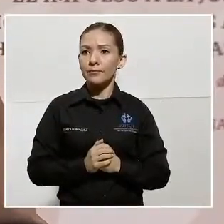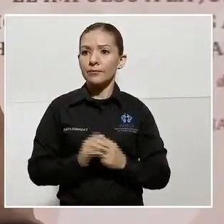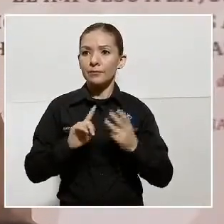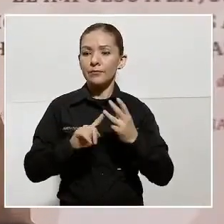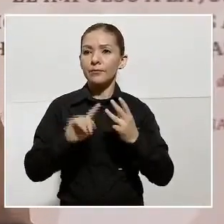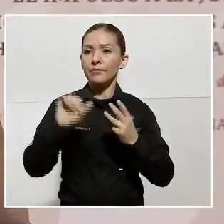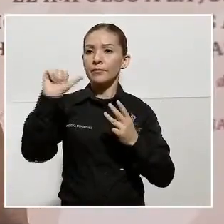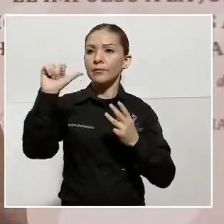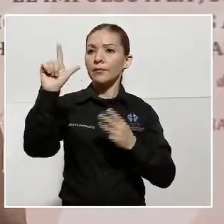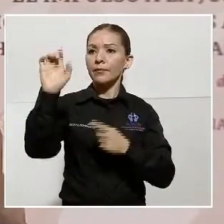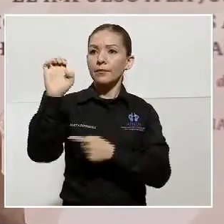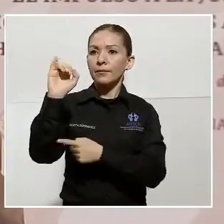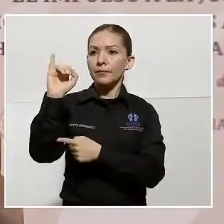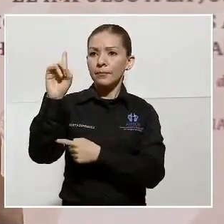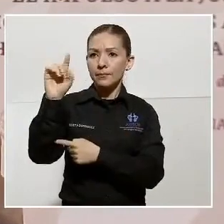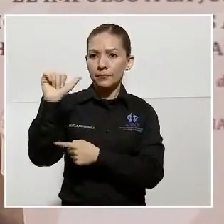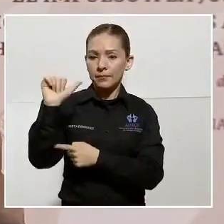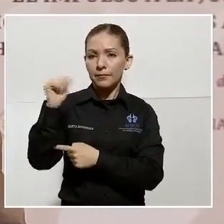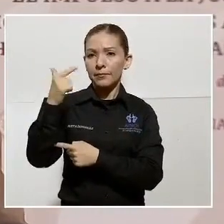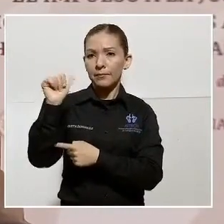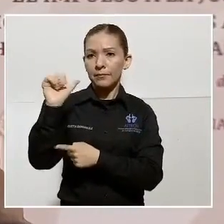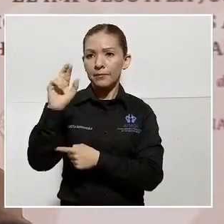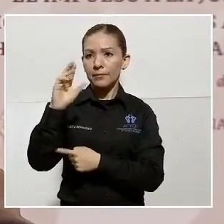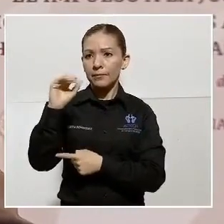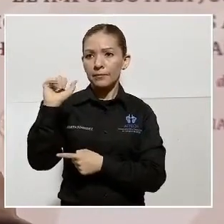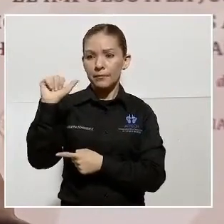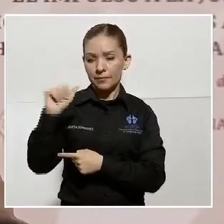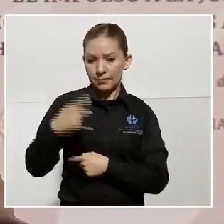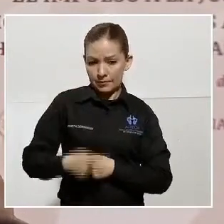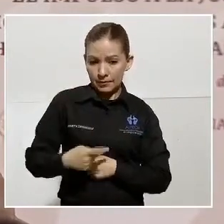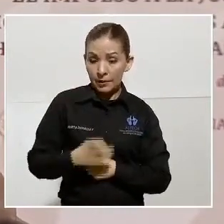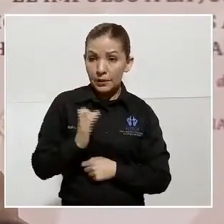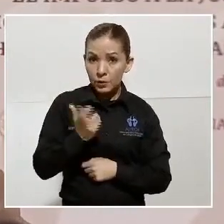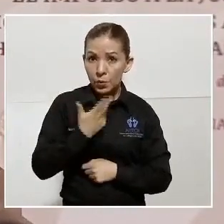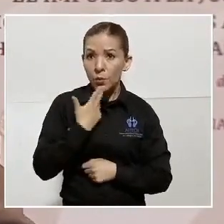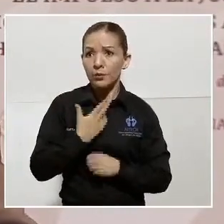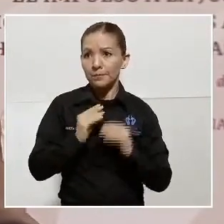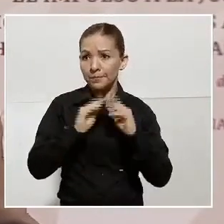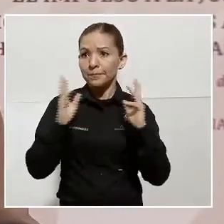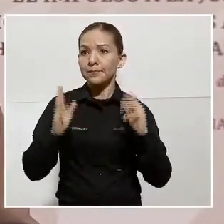Aleida García Aguirre, de Chihuahua, por supuesto,